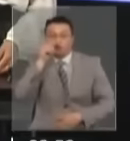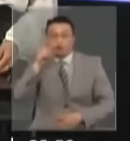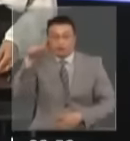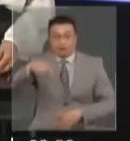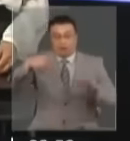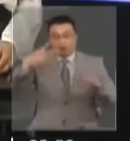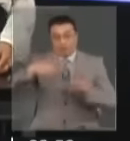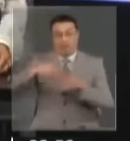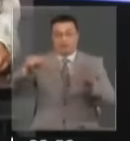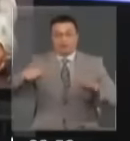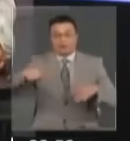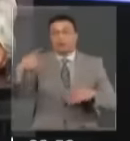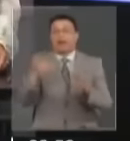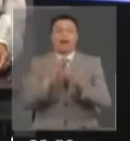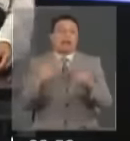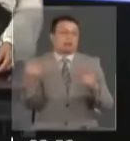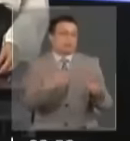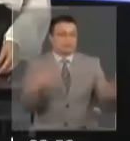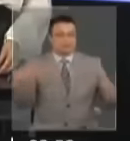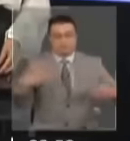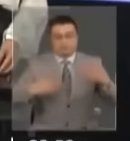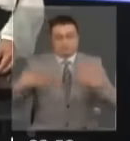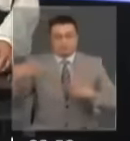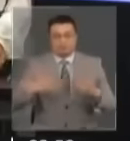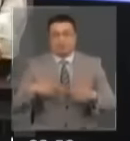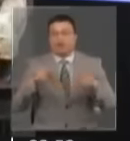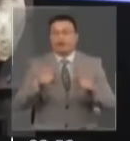2016. Gracias a todos ustedes también por habernos acompañado, candidatos, por el